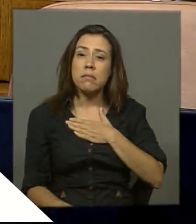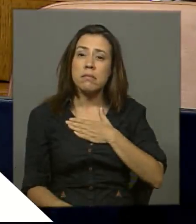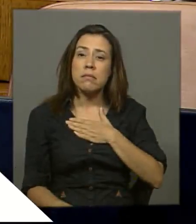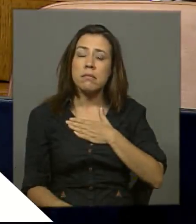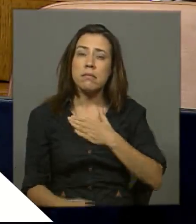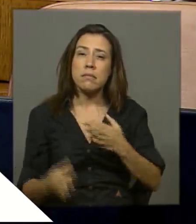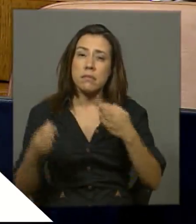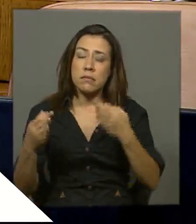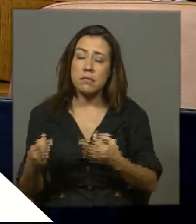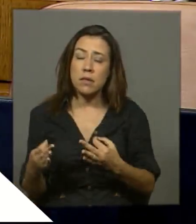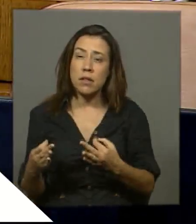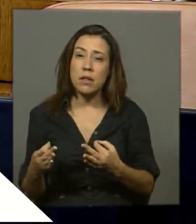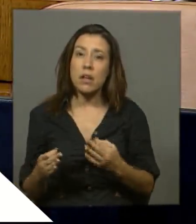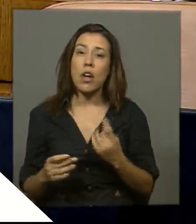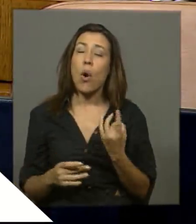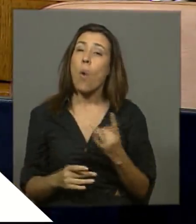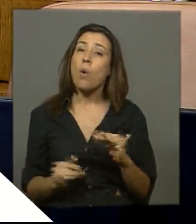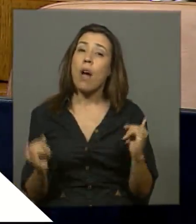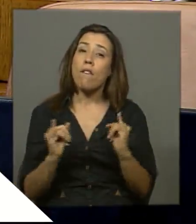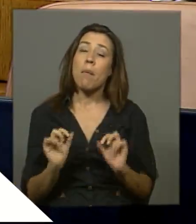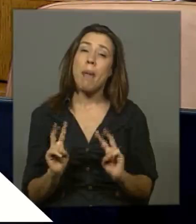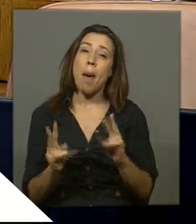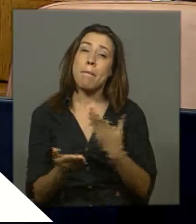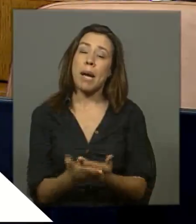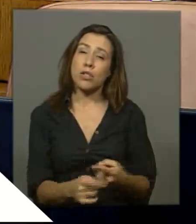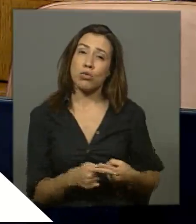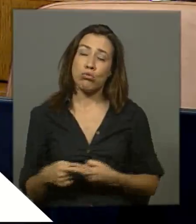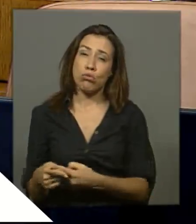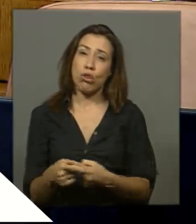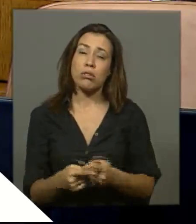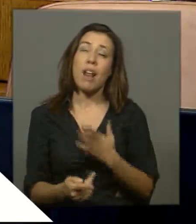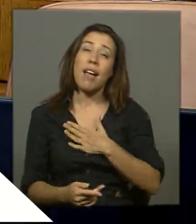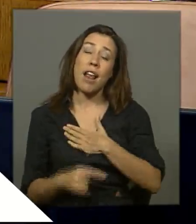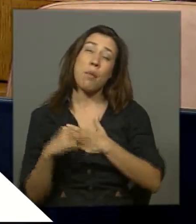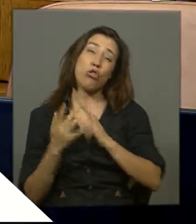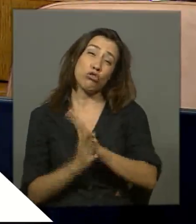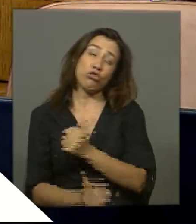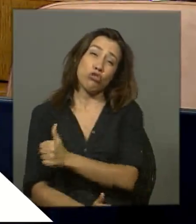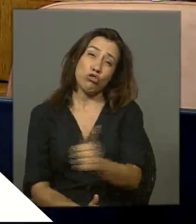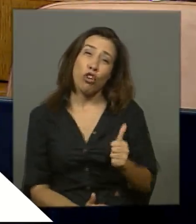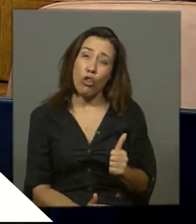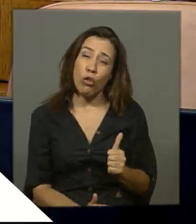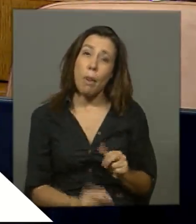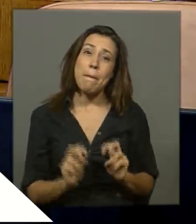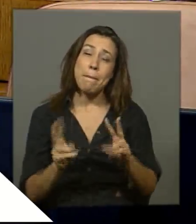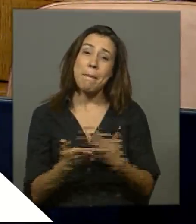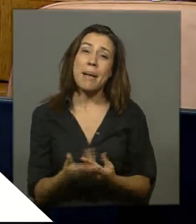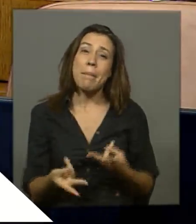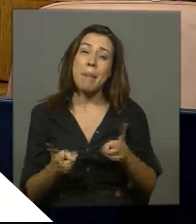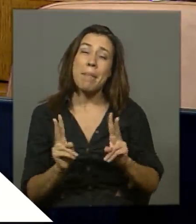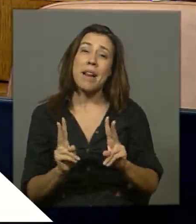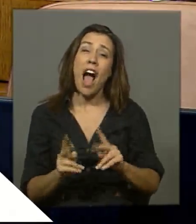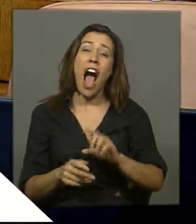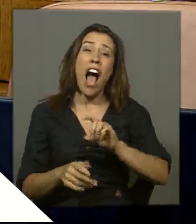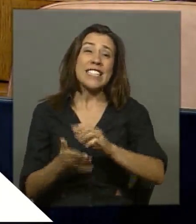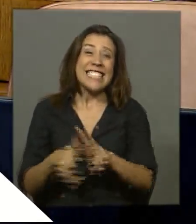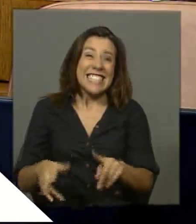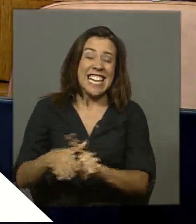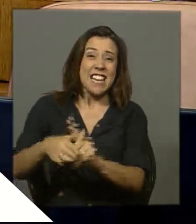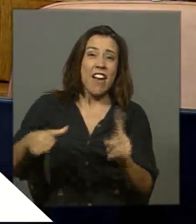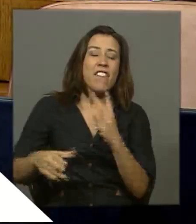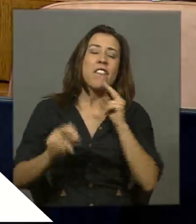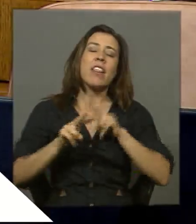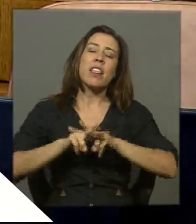pertinente y sustentable son el único camino hacia la paz social esa que deseamos todos esa paz que permita a todos sin exclusión vivir